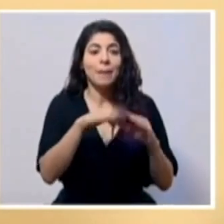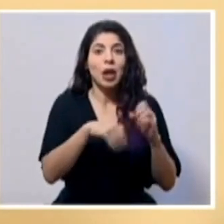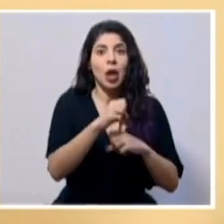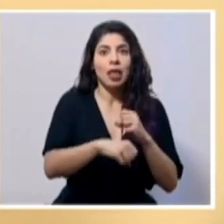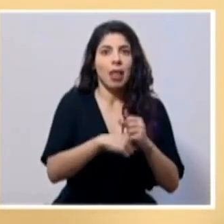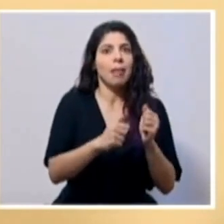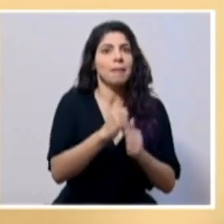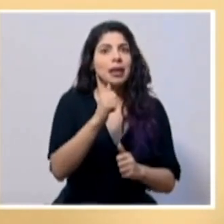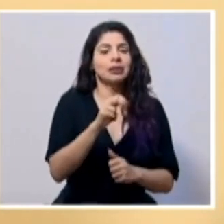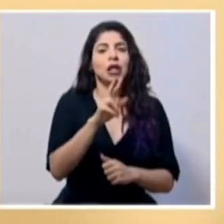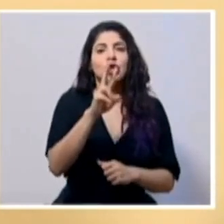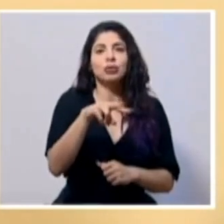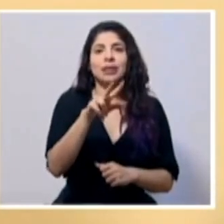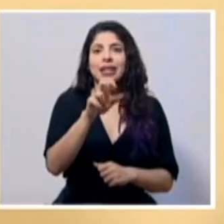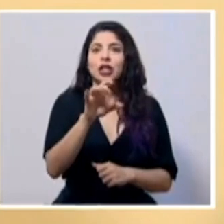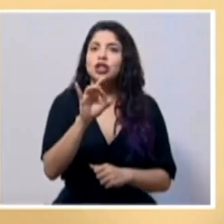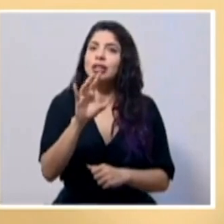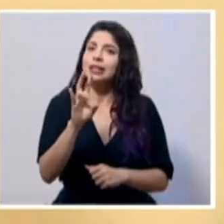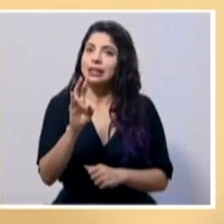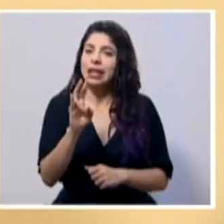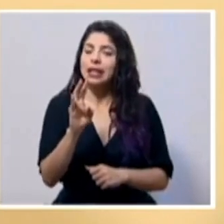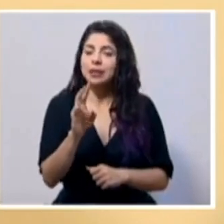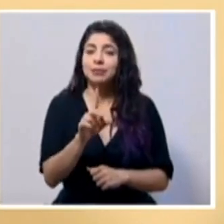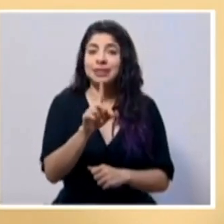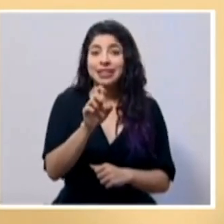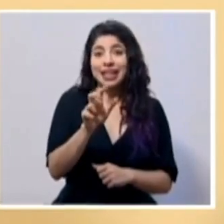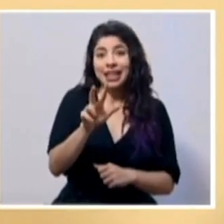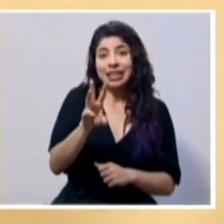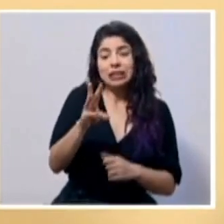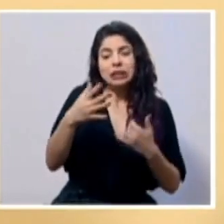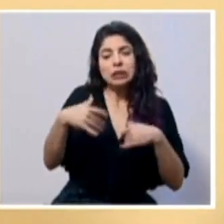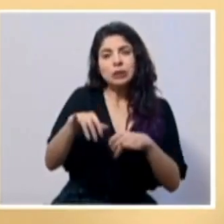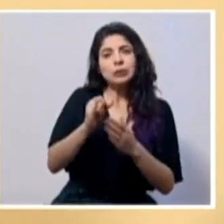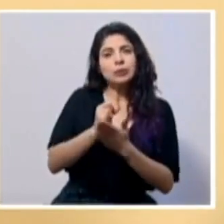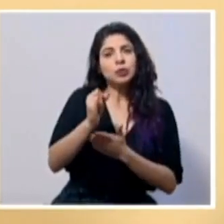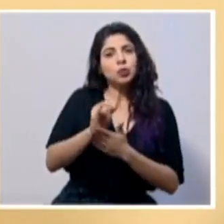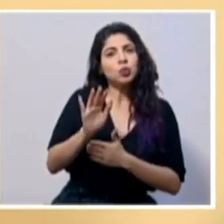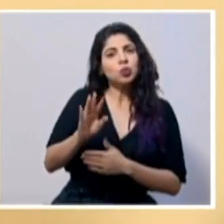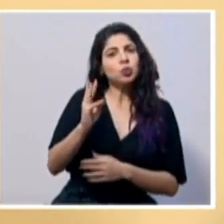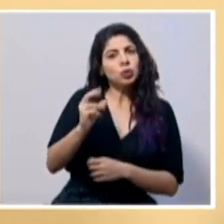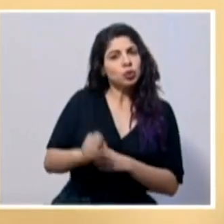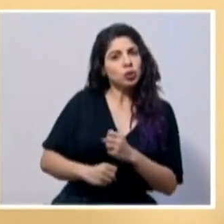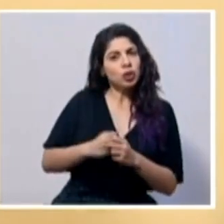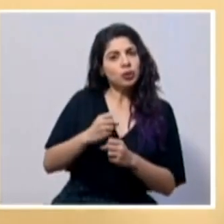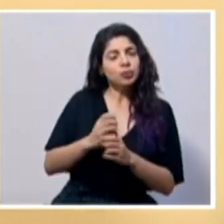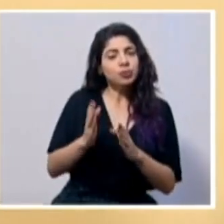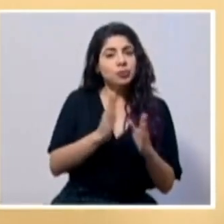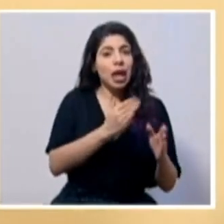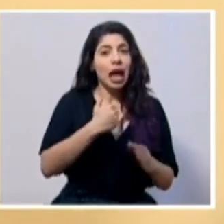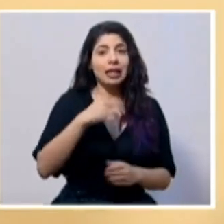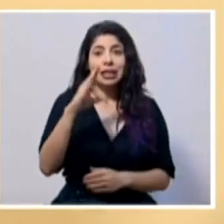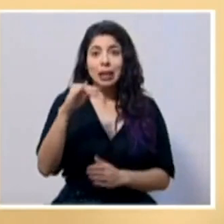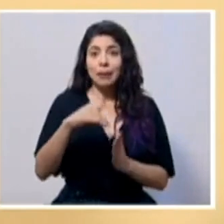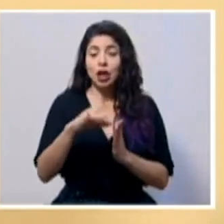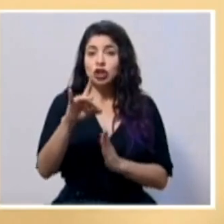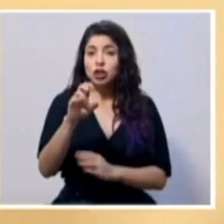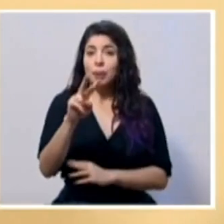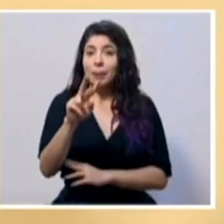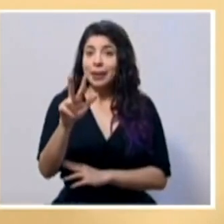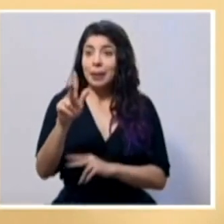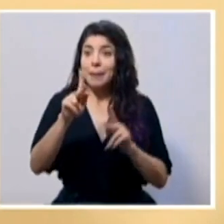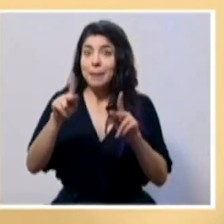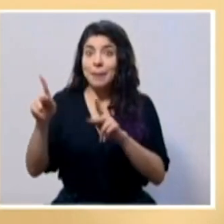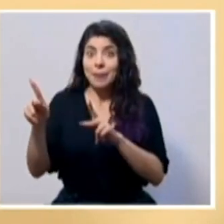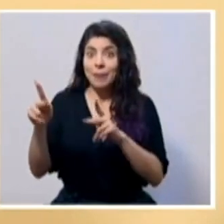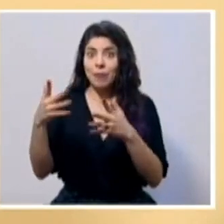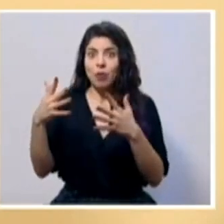son 2.387, 136 están en investigación. Tenemos 7.823 personas que han